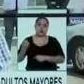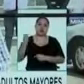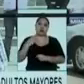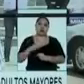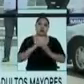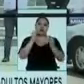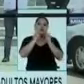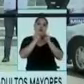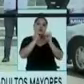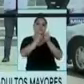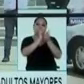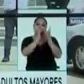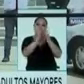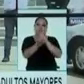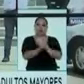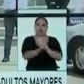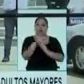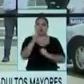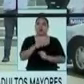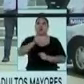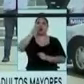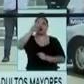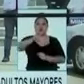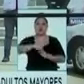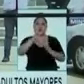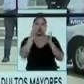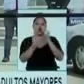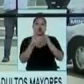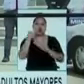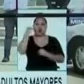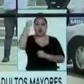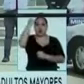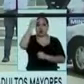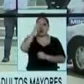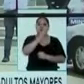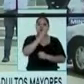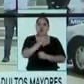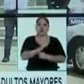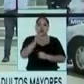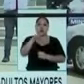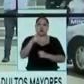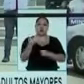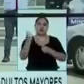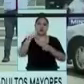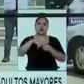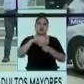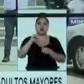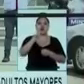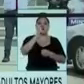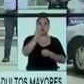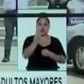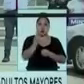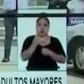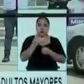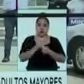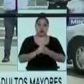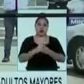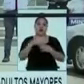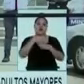se les ve muy bien a los chicos de Esto es Guerra o los de Combate con su de frente. Muy bonito, pero esto no es combate. Todo el santo